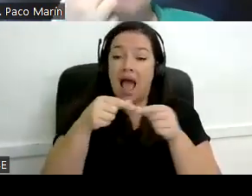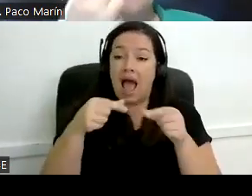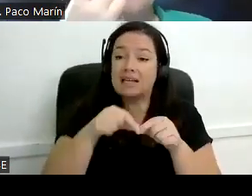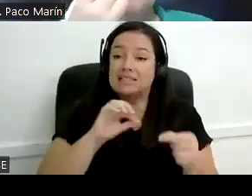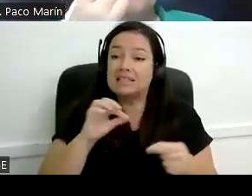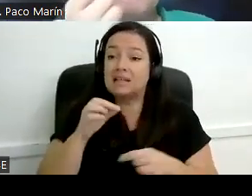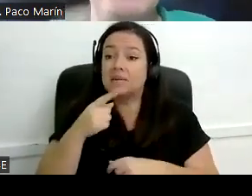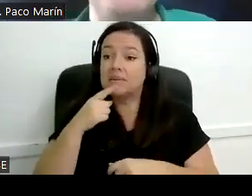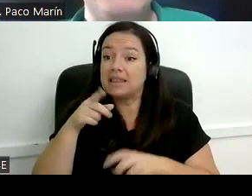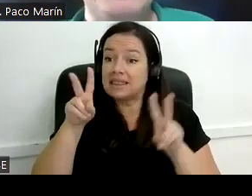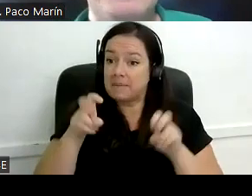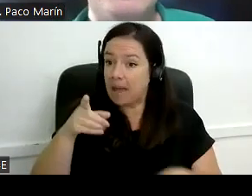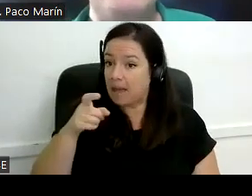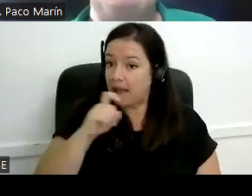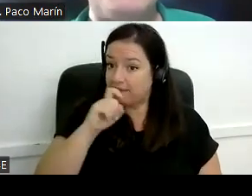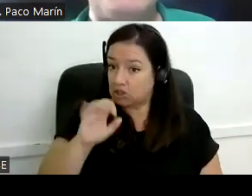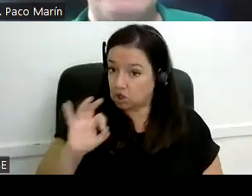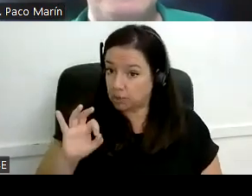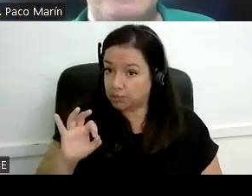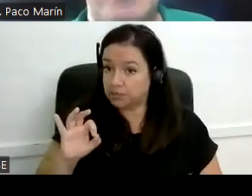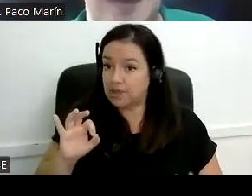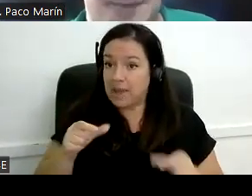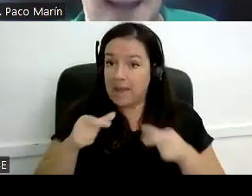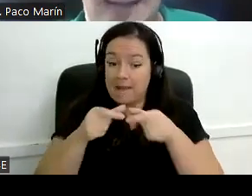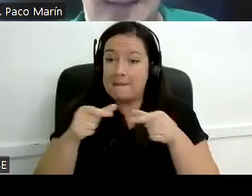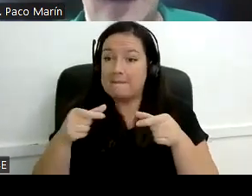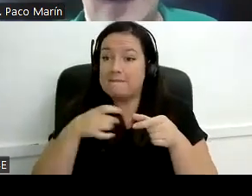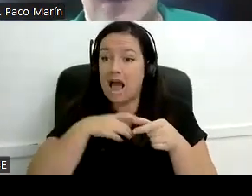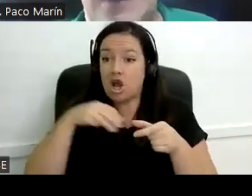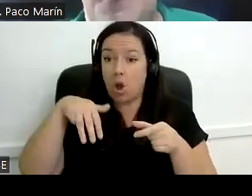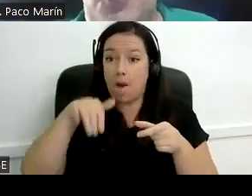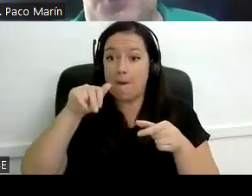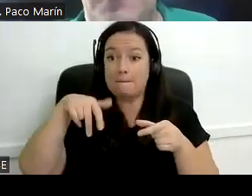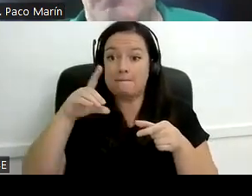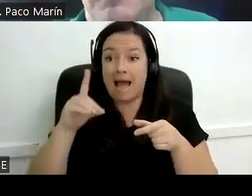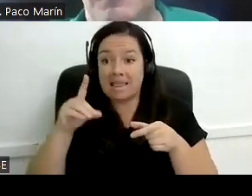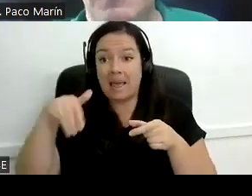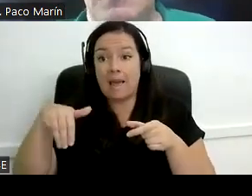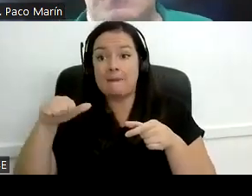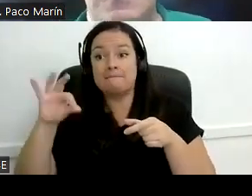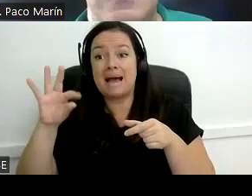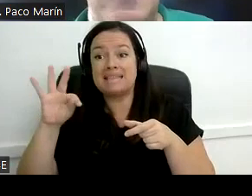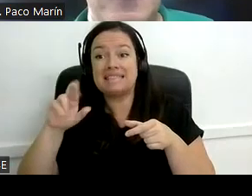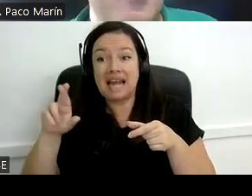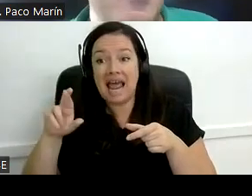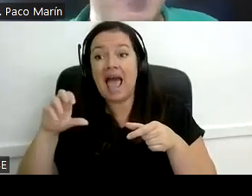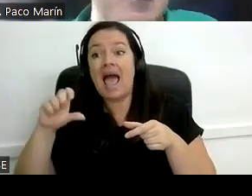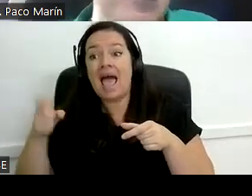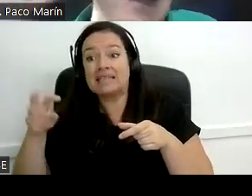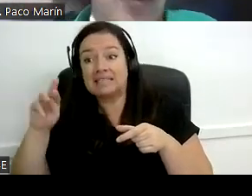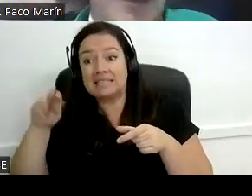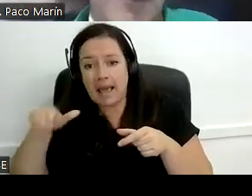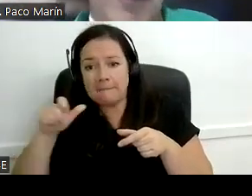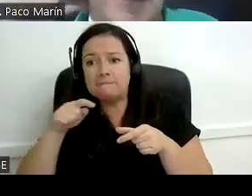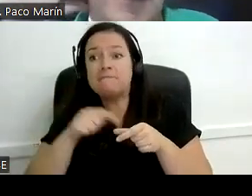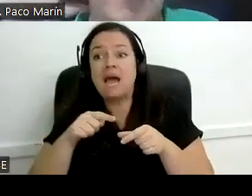Pero el MindMaster, pensad que es para activar a la persona. En ese